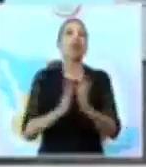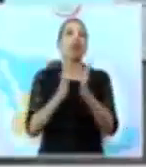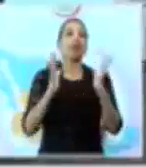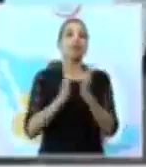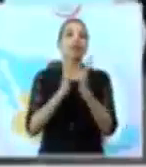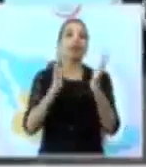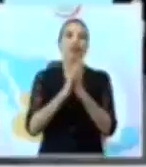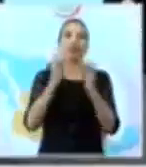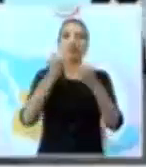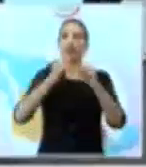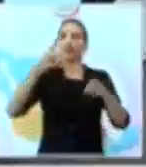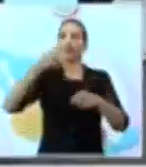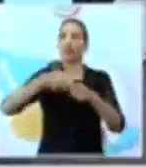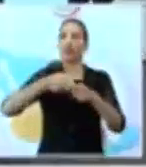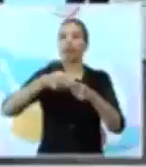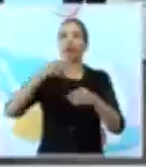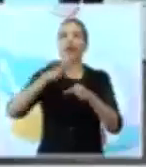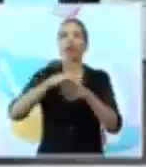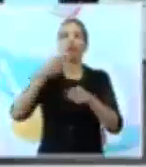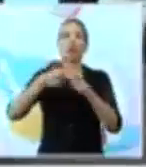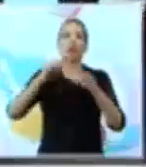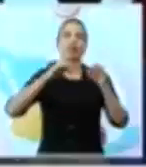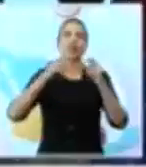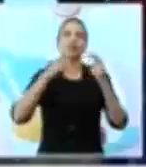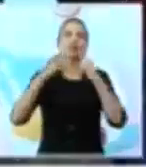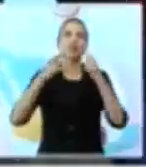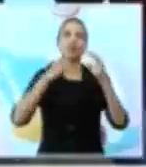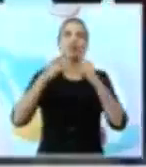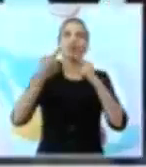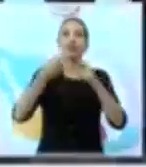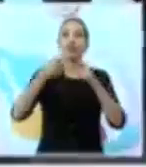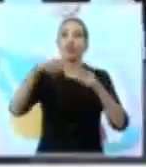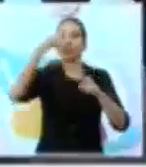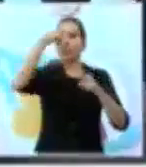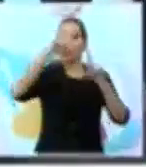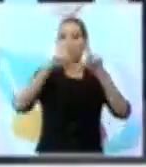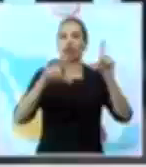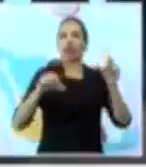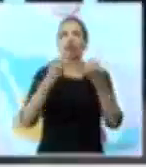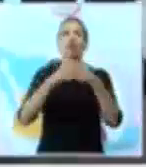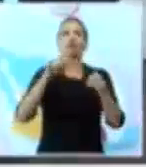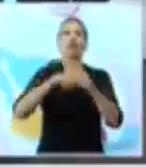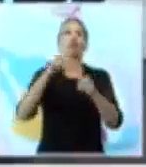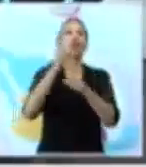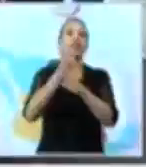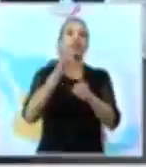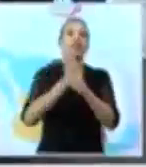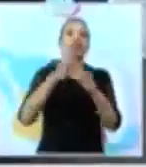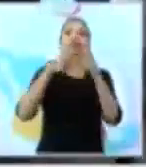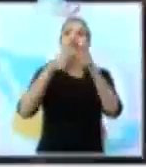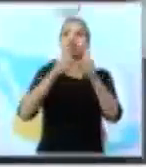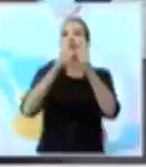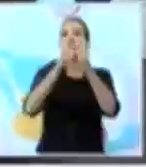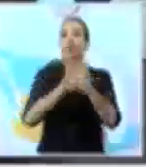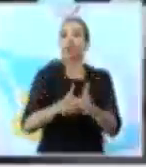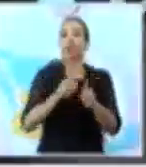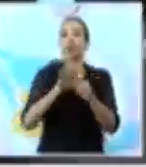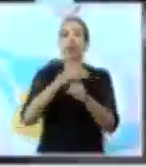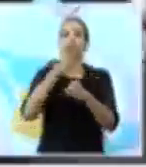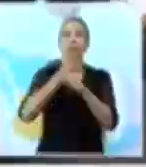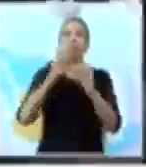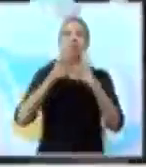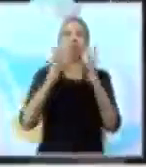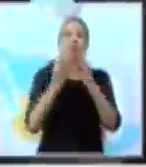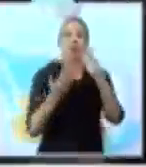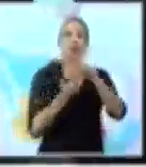participación en la inauguración de esta jornada de diálogos públicos por un México social y les invitamos a permanecer en nuestro primer panel